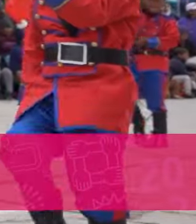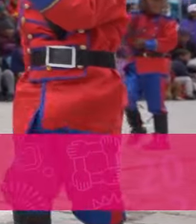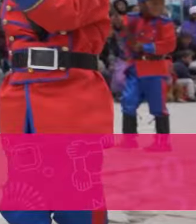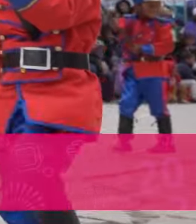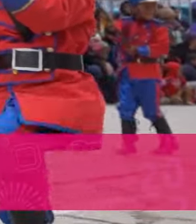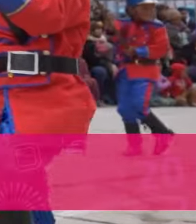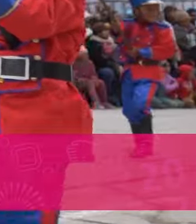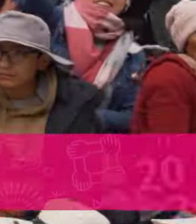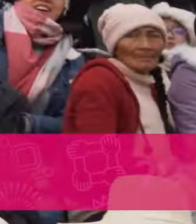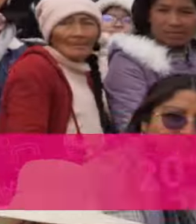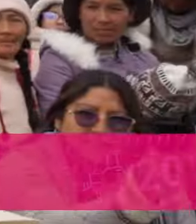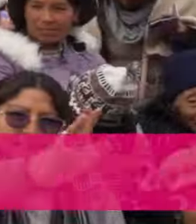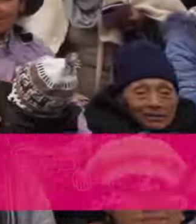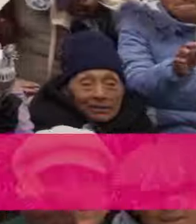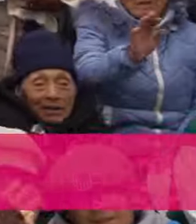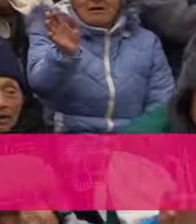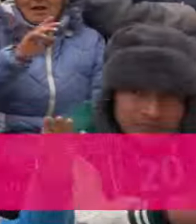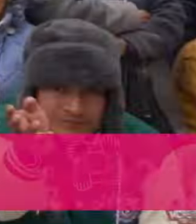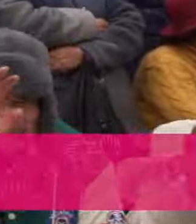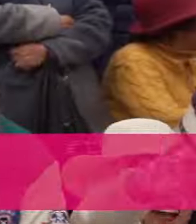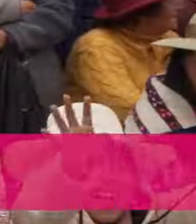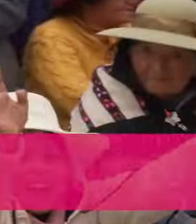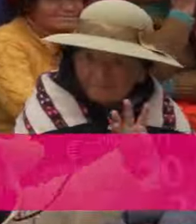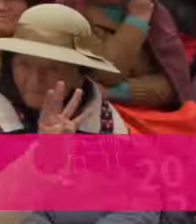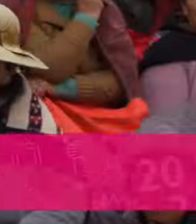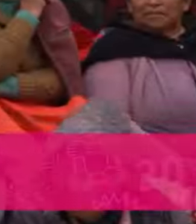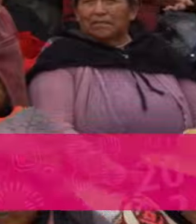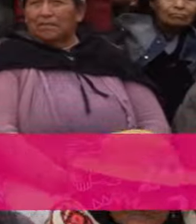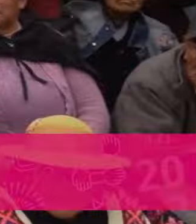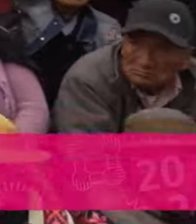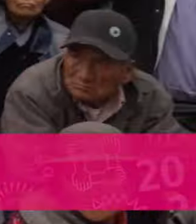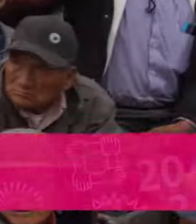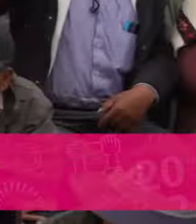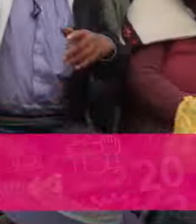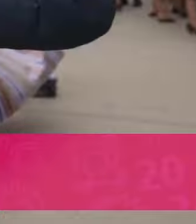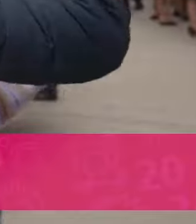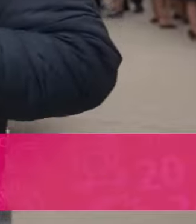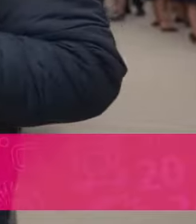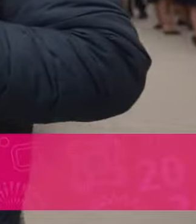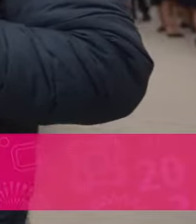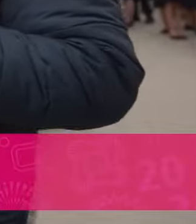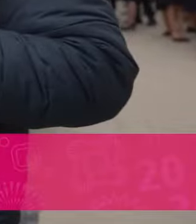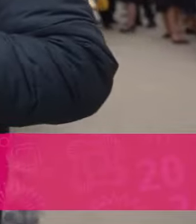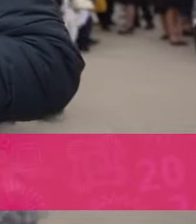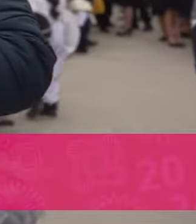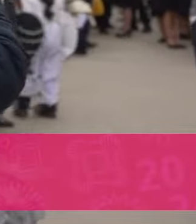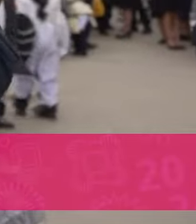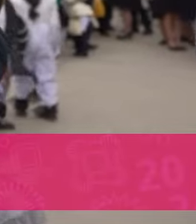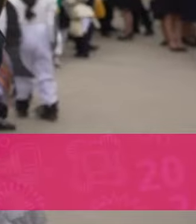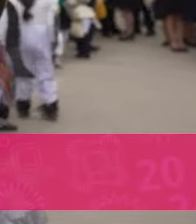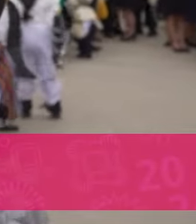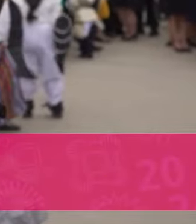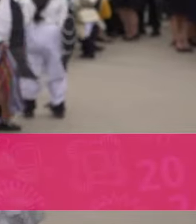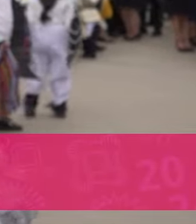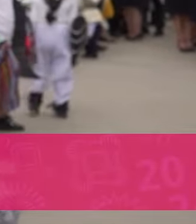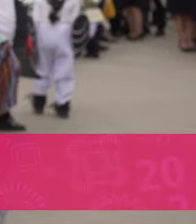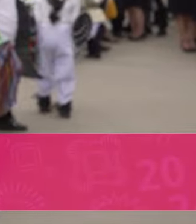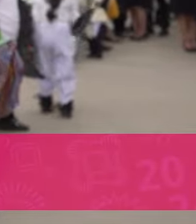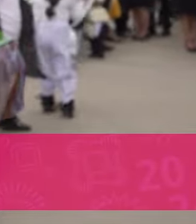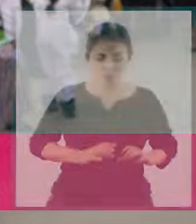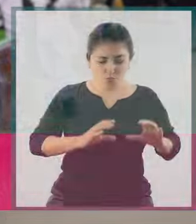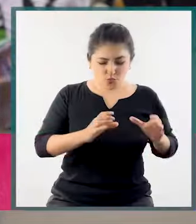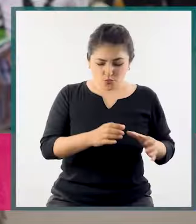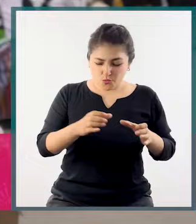Gracias. parte también de todas las delegaciones que van